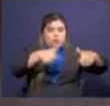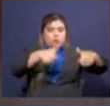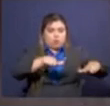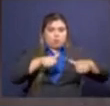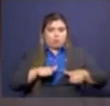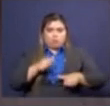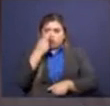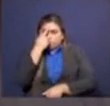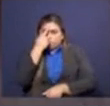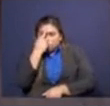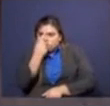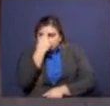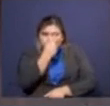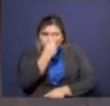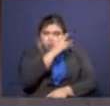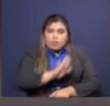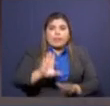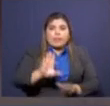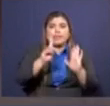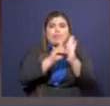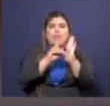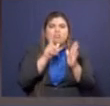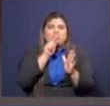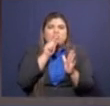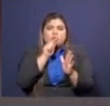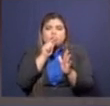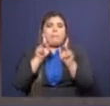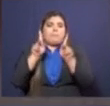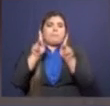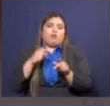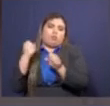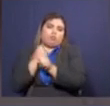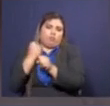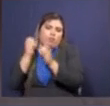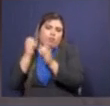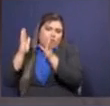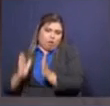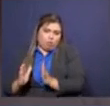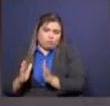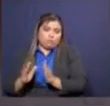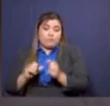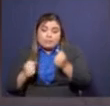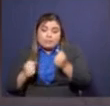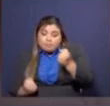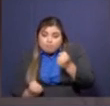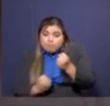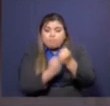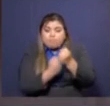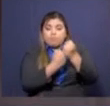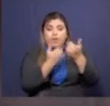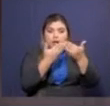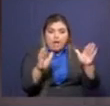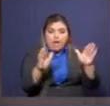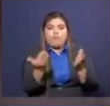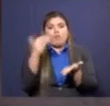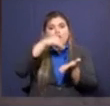respetando los derechos de los trabajadores e impulsando la reactivación de las